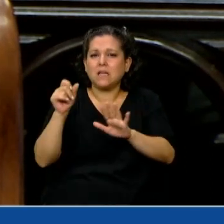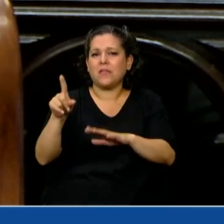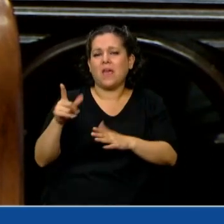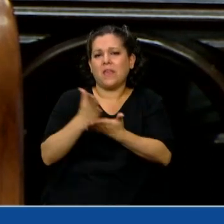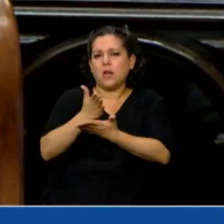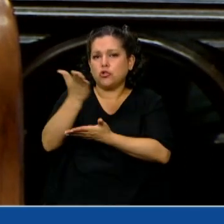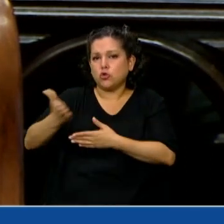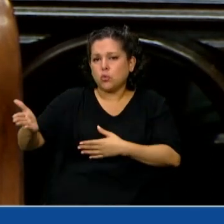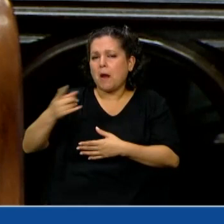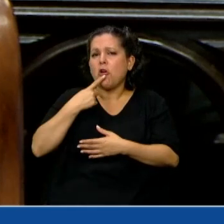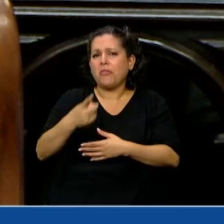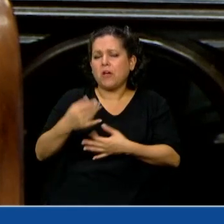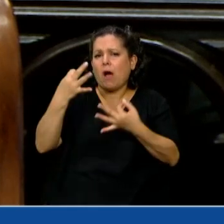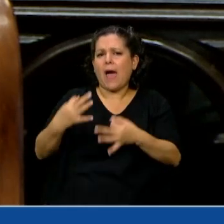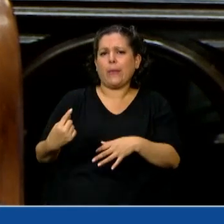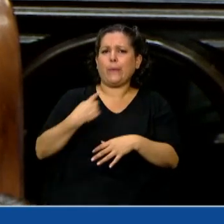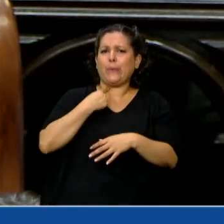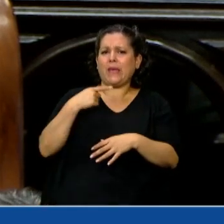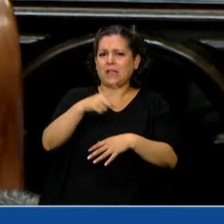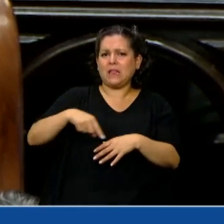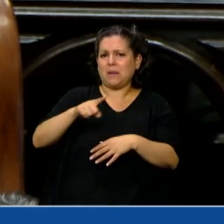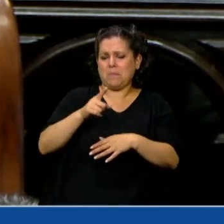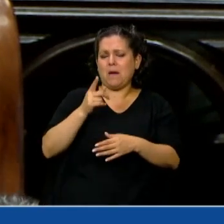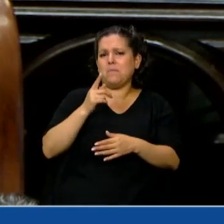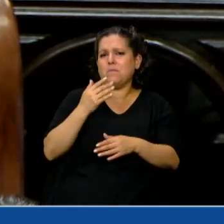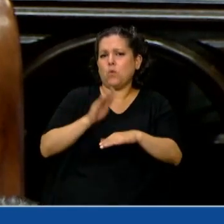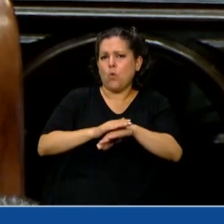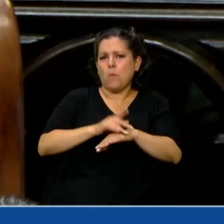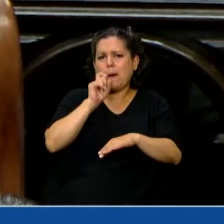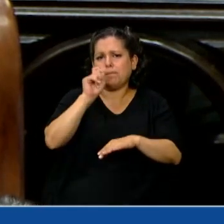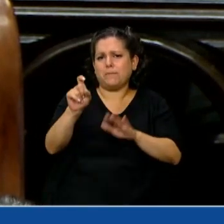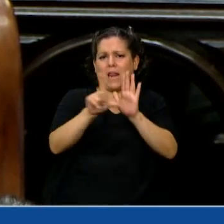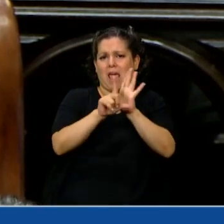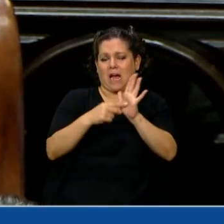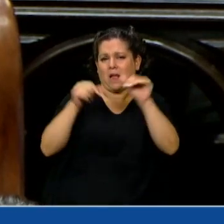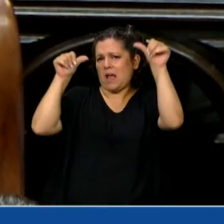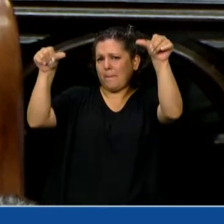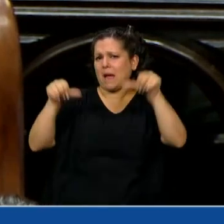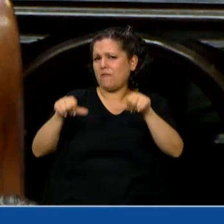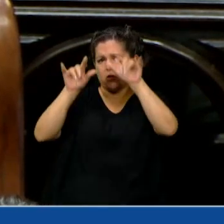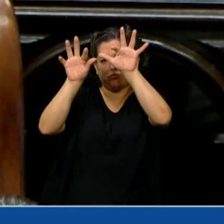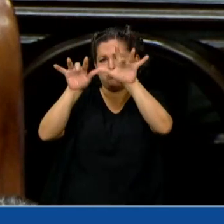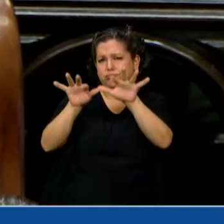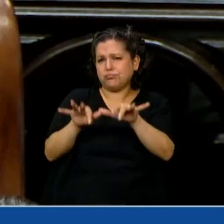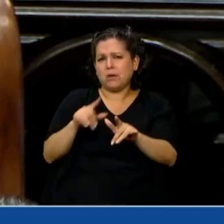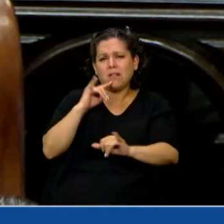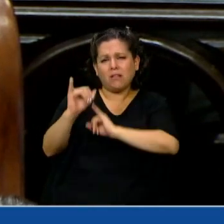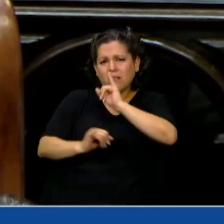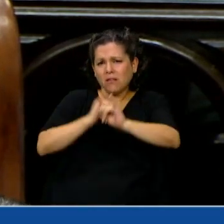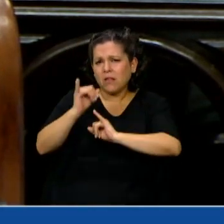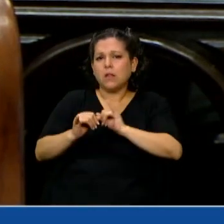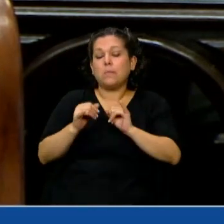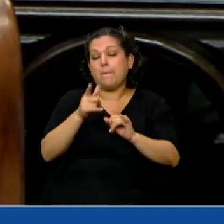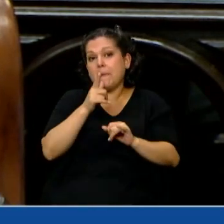los registró como víctimas del accionar represivo ilegal. Todo el panfleto apunta a descontar,